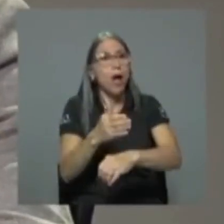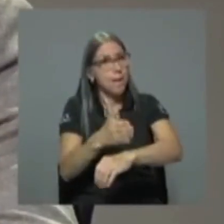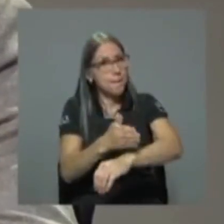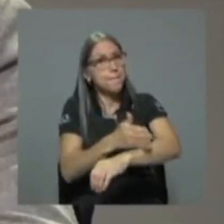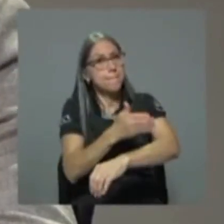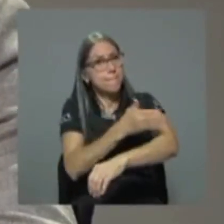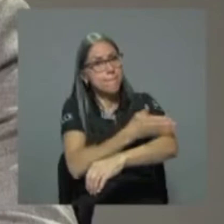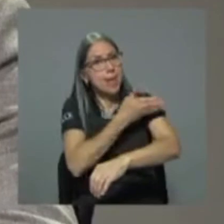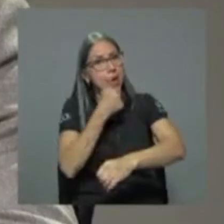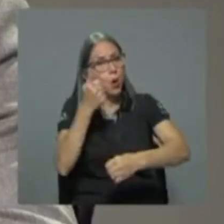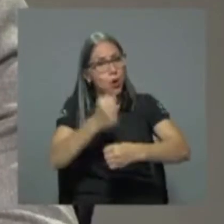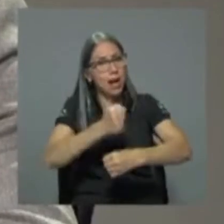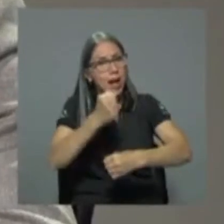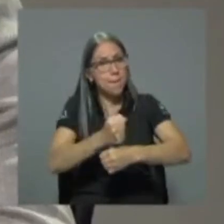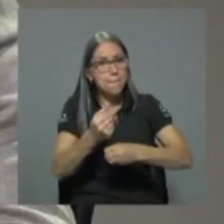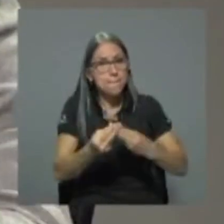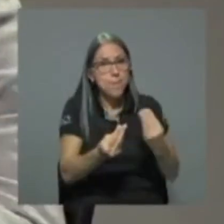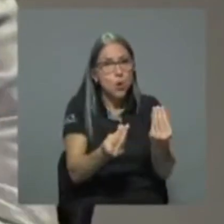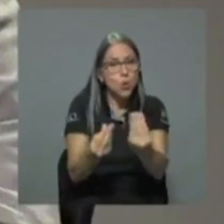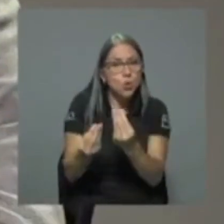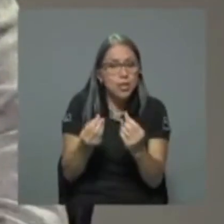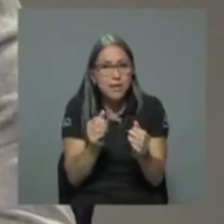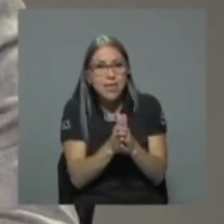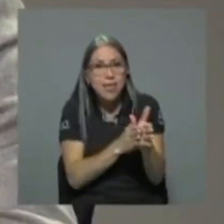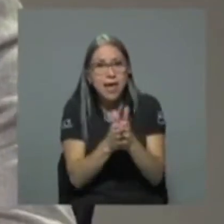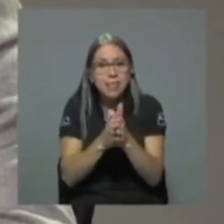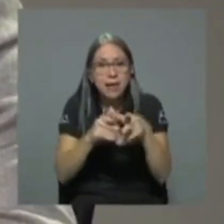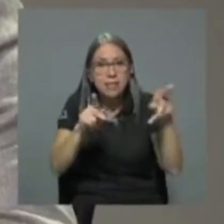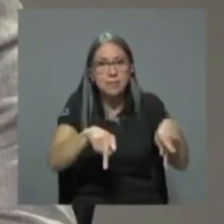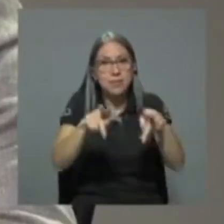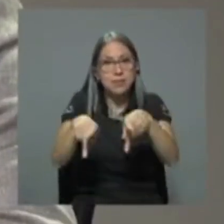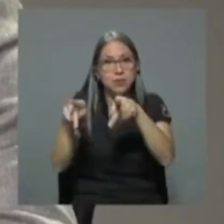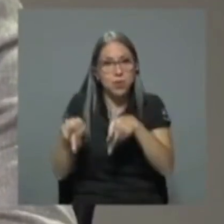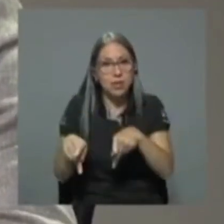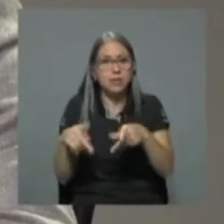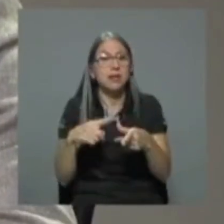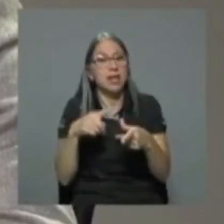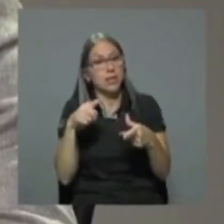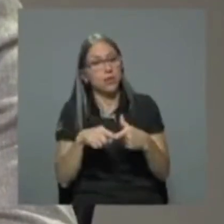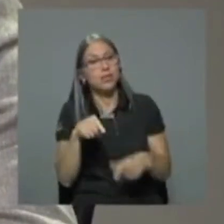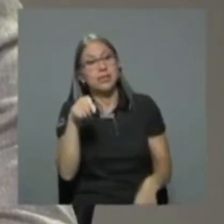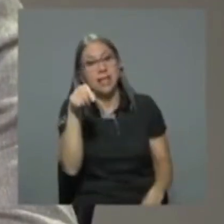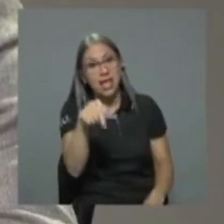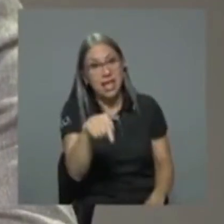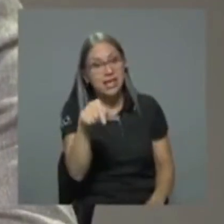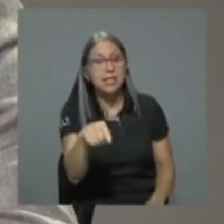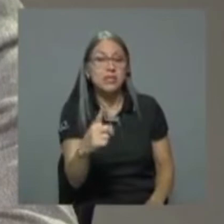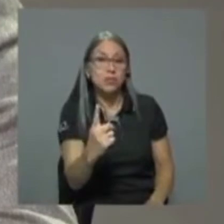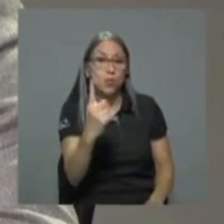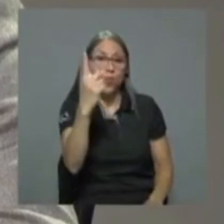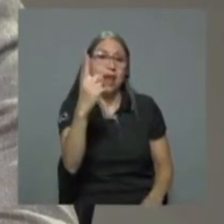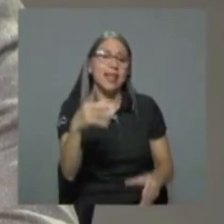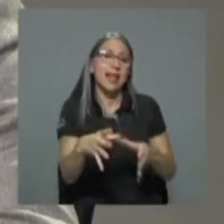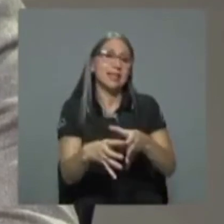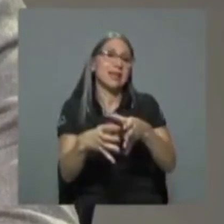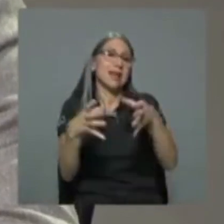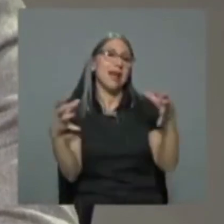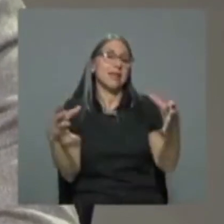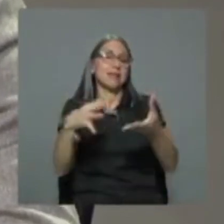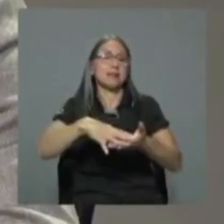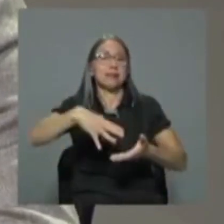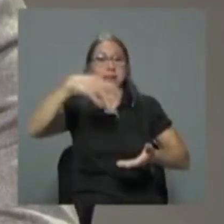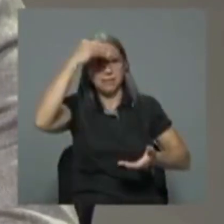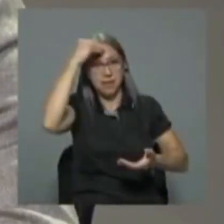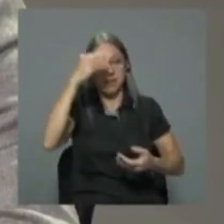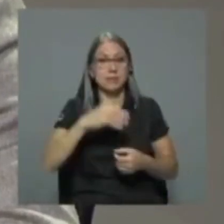personas, ¿verdad? Y entonces, ese también ha sido una de las grandes enseñanzas.